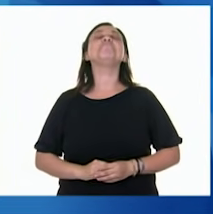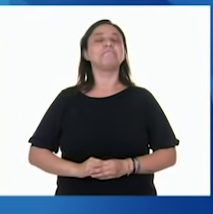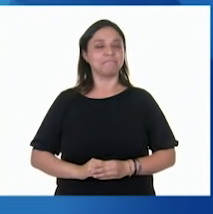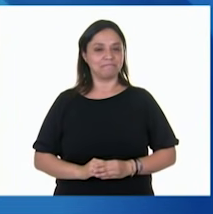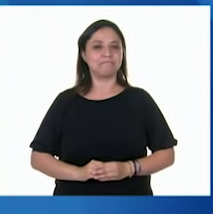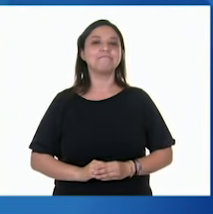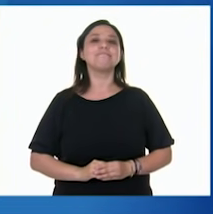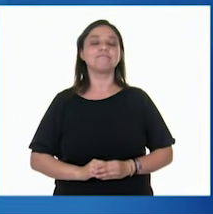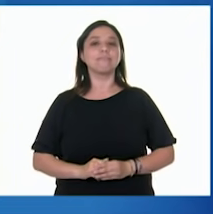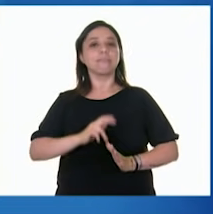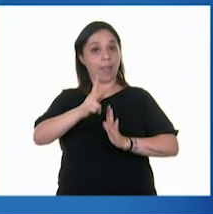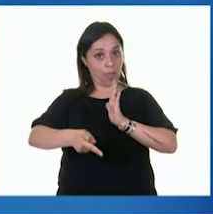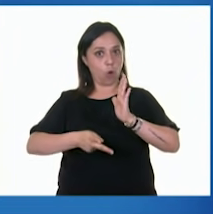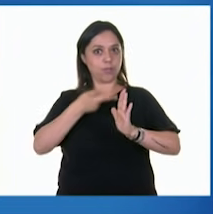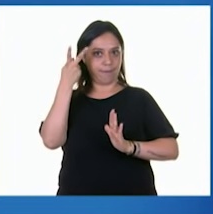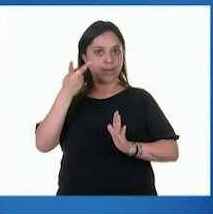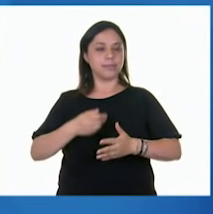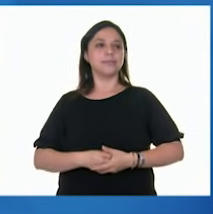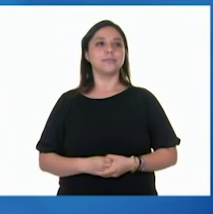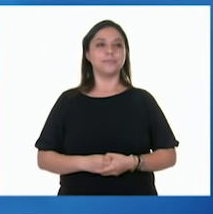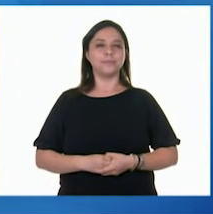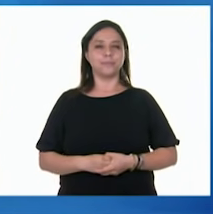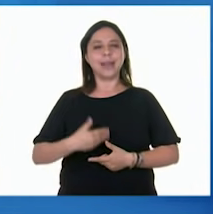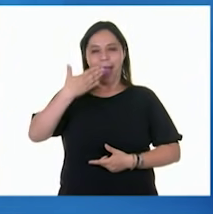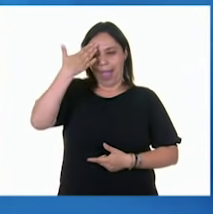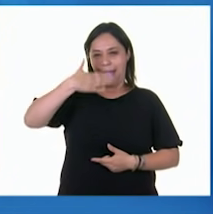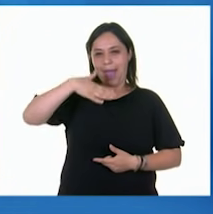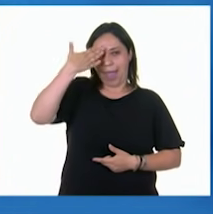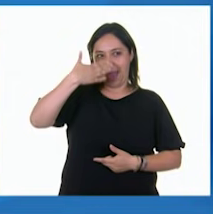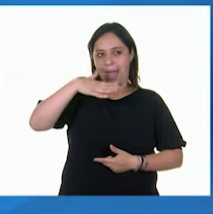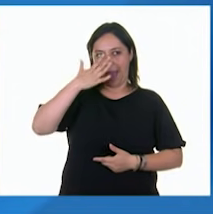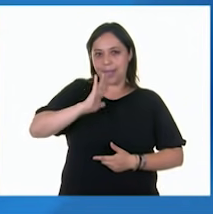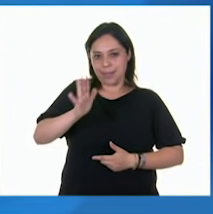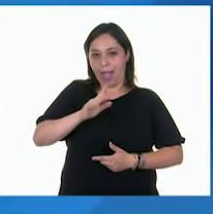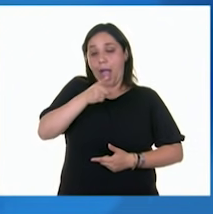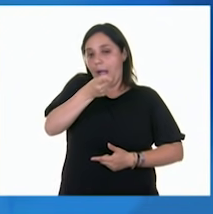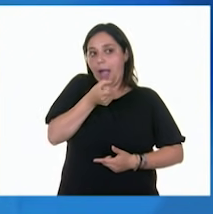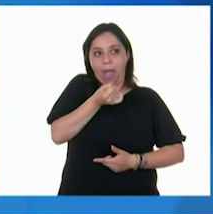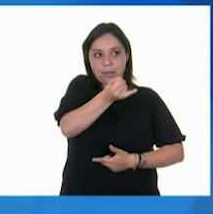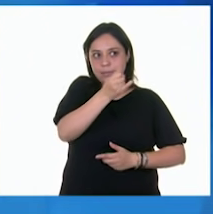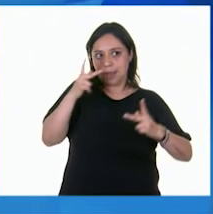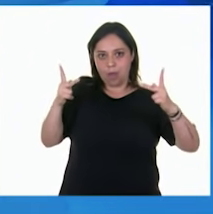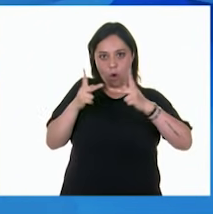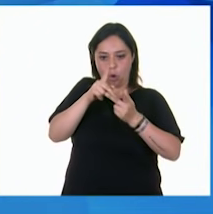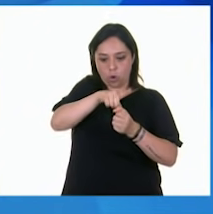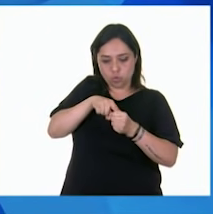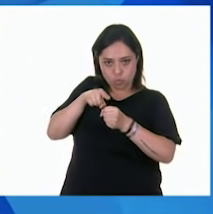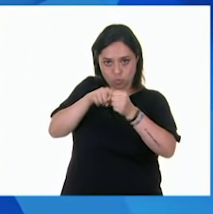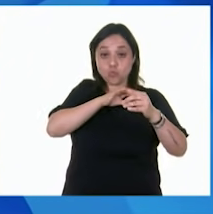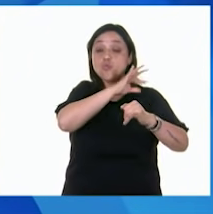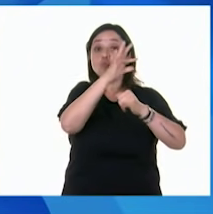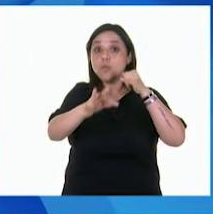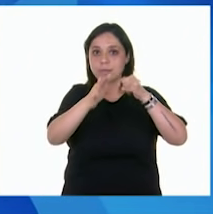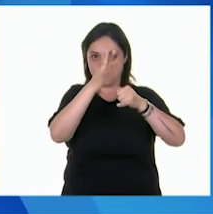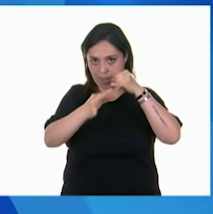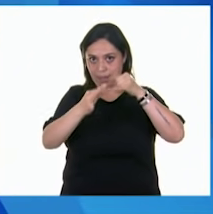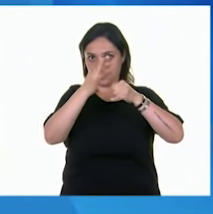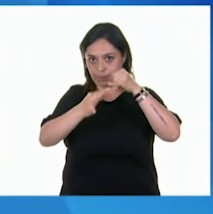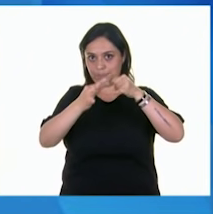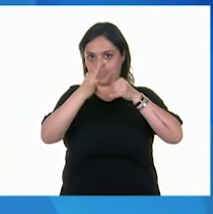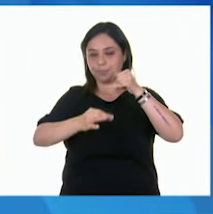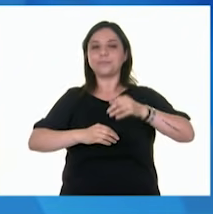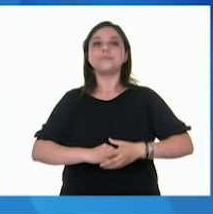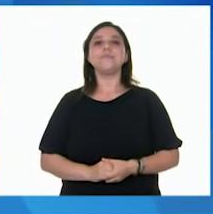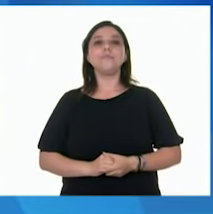Perfecto. Nuevamente, ya sabemos cómo poner el menar en nuestro libro de desafíos. Uh-huh. Y vamos con la última, a la ver, cuarta. Vamos a ver, vamos a ver la